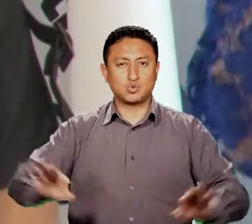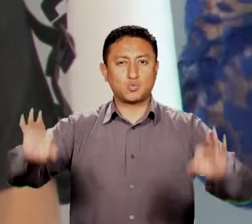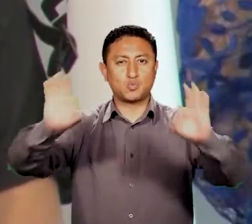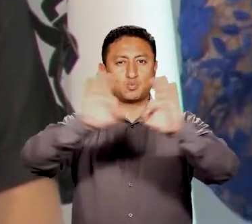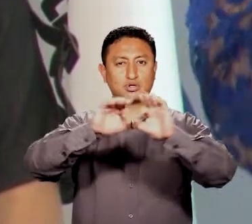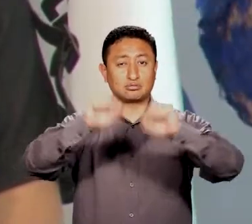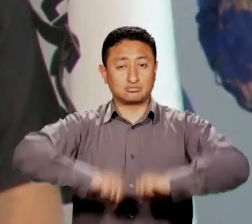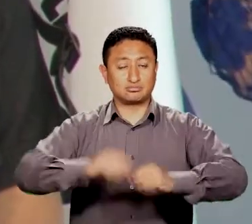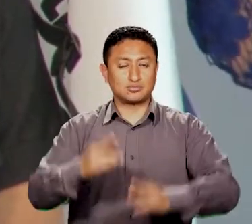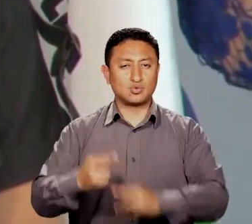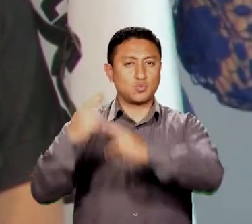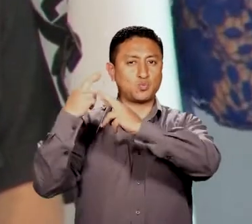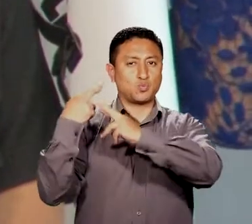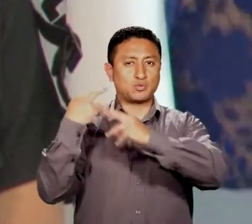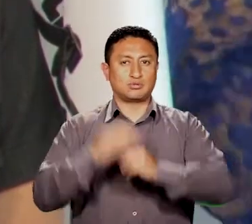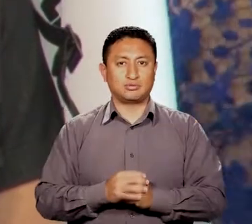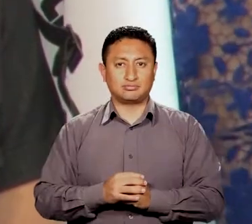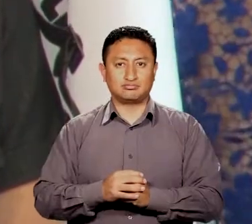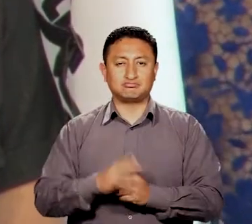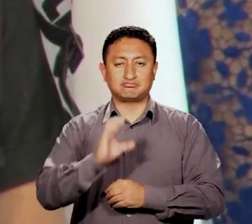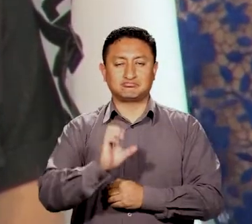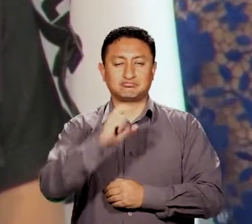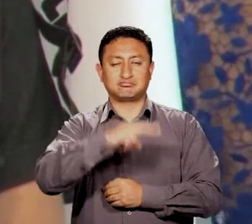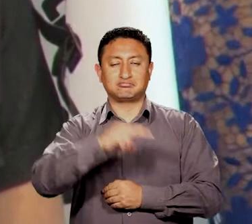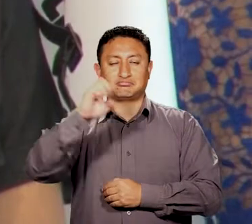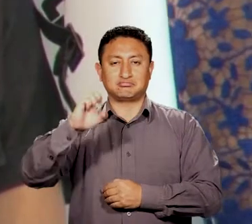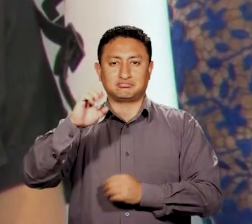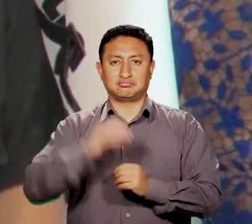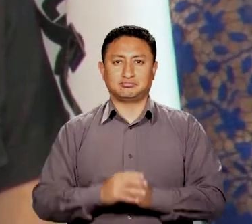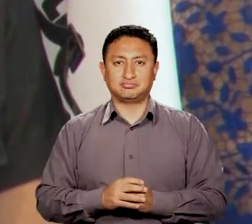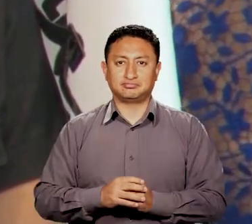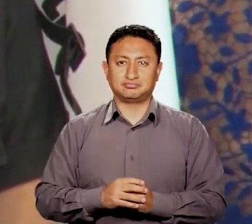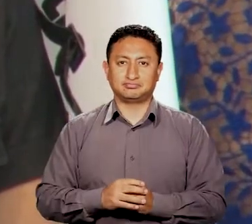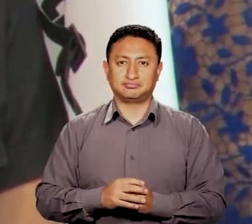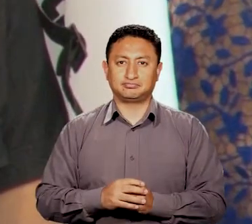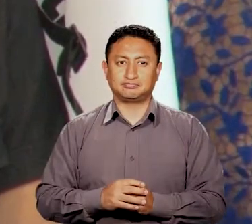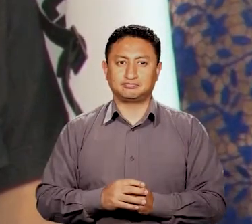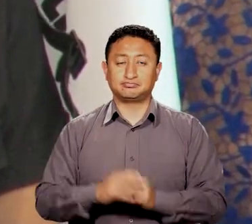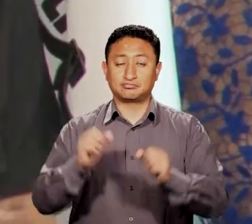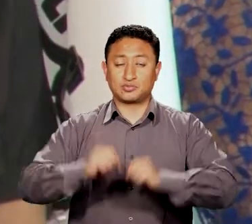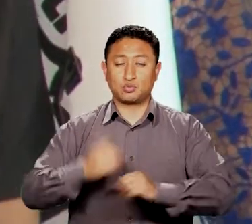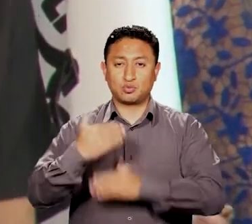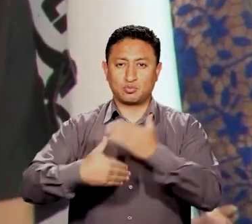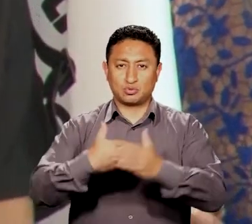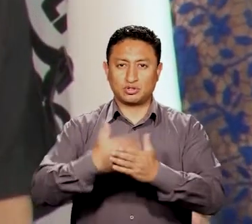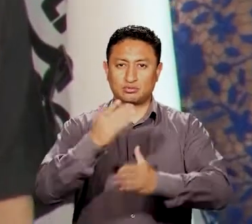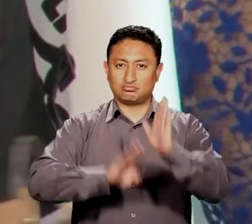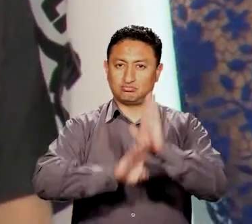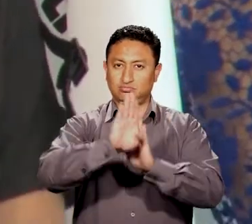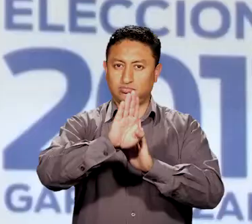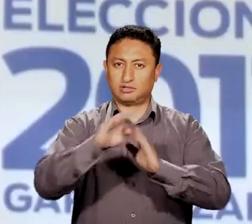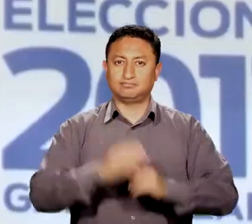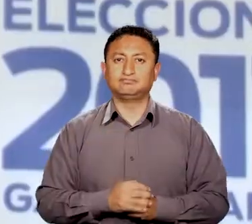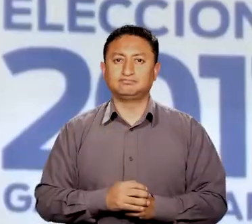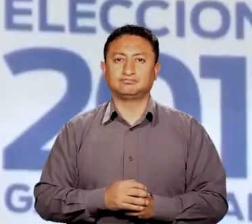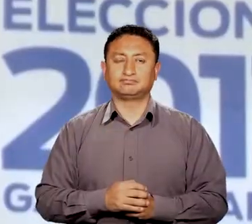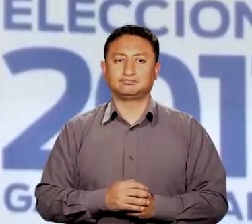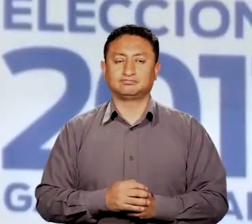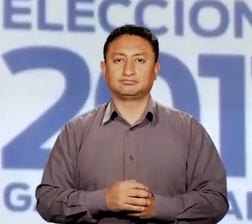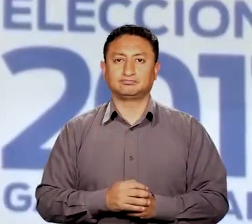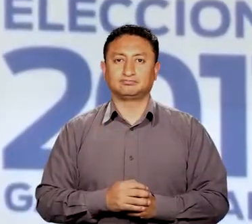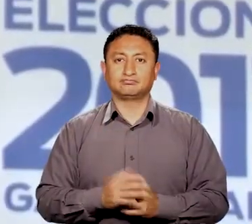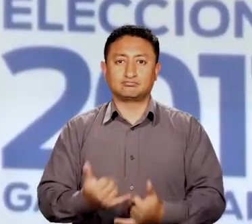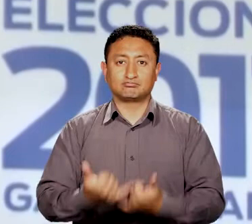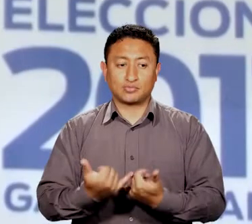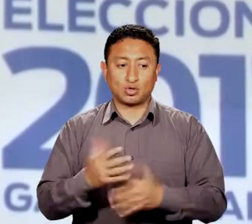la responsabilidad que tiene el Consejo Nacional Electoral para sacar adelante este proceso. El momento es brindar las